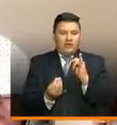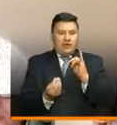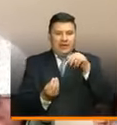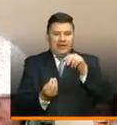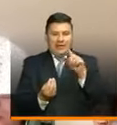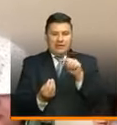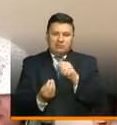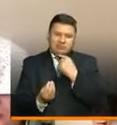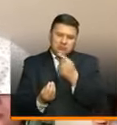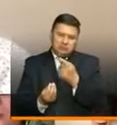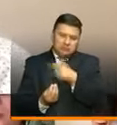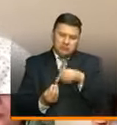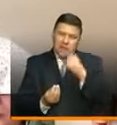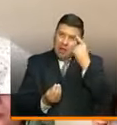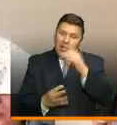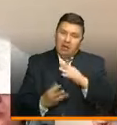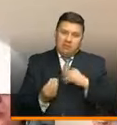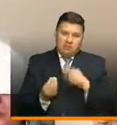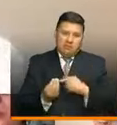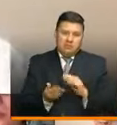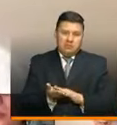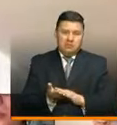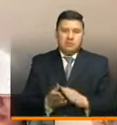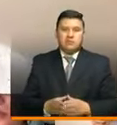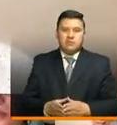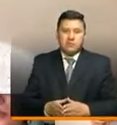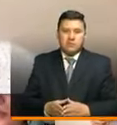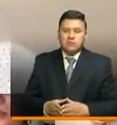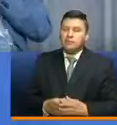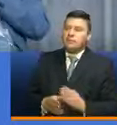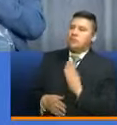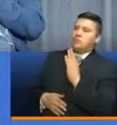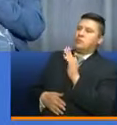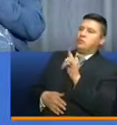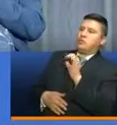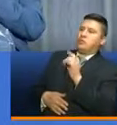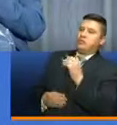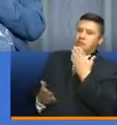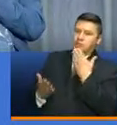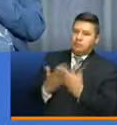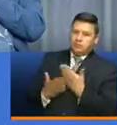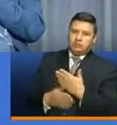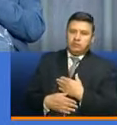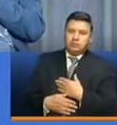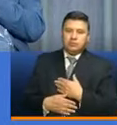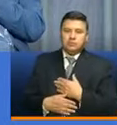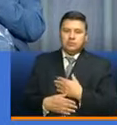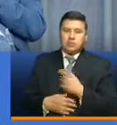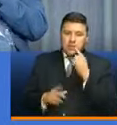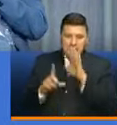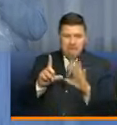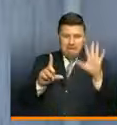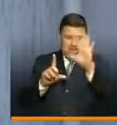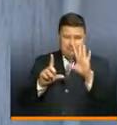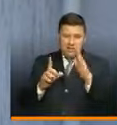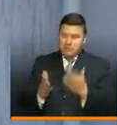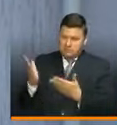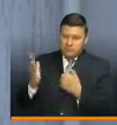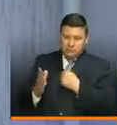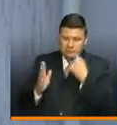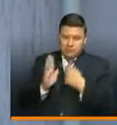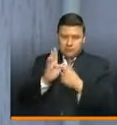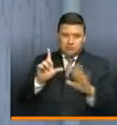se dirija pues a todos y reciba el premio. Bruce, muchísimas gracias. Antes de pasar la palabra, vamos a poner el video. Adelante